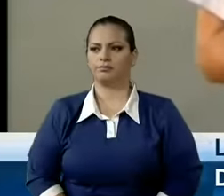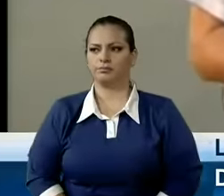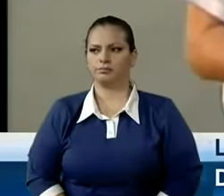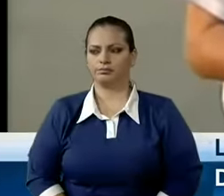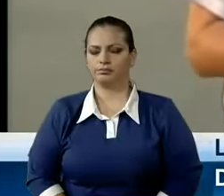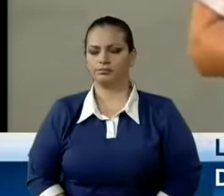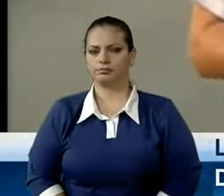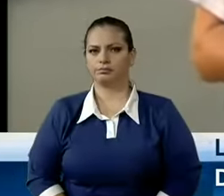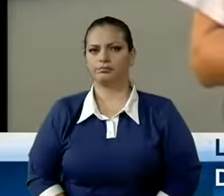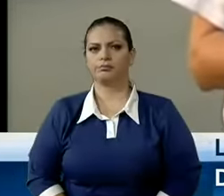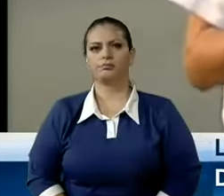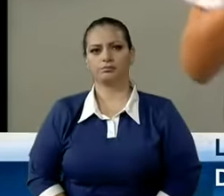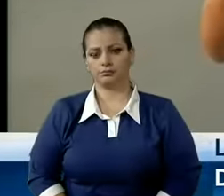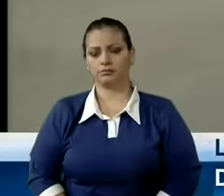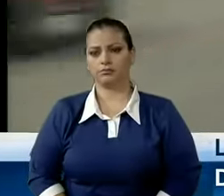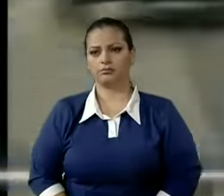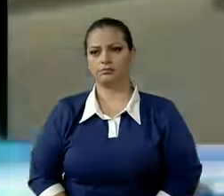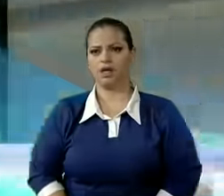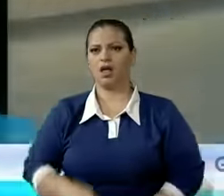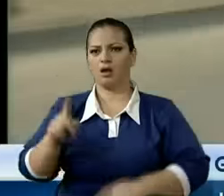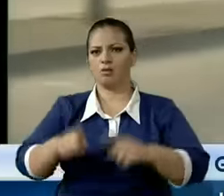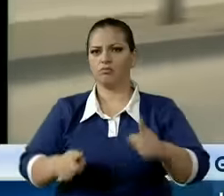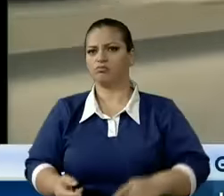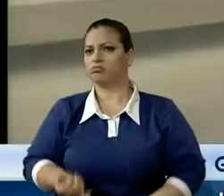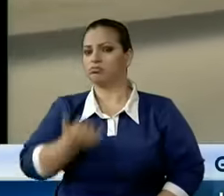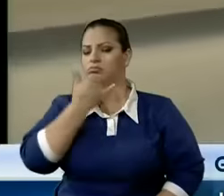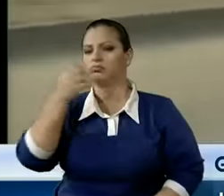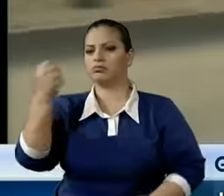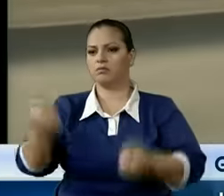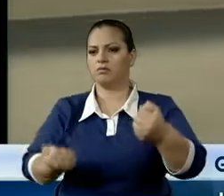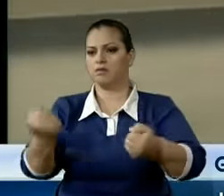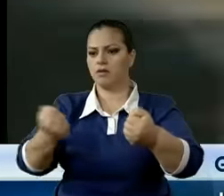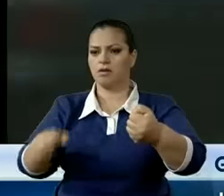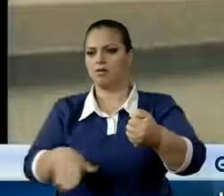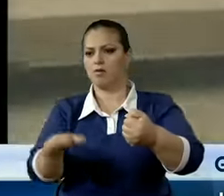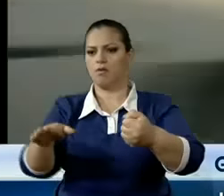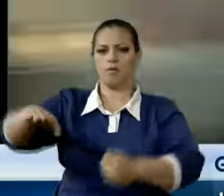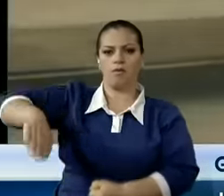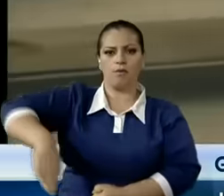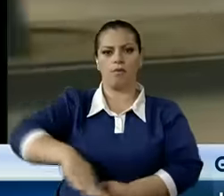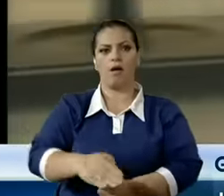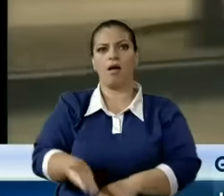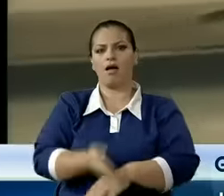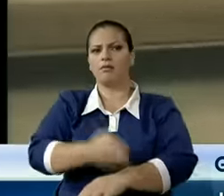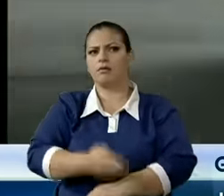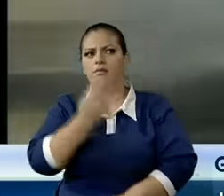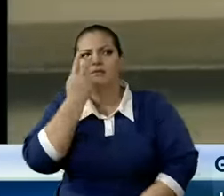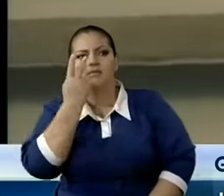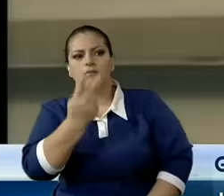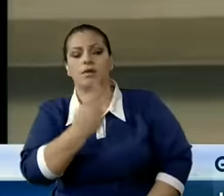corte no toman las precauciones y se lanzan al carril izquierdo para tomar los retornos, y eso nos ha ocasionado accidentes. Entonces, estos patrulleros están